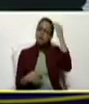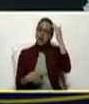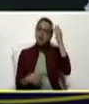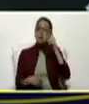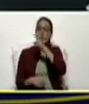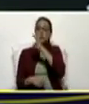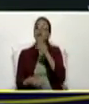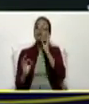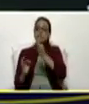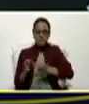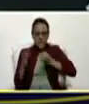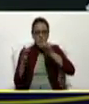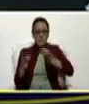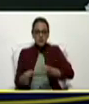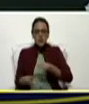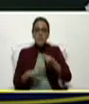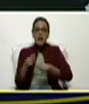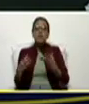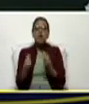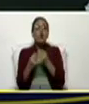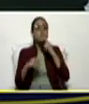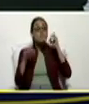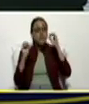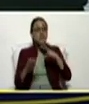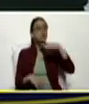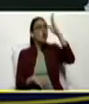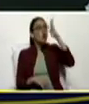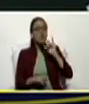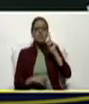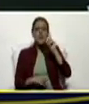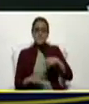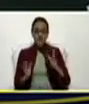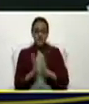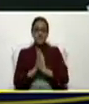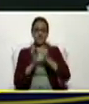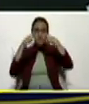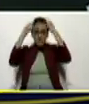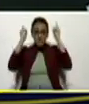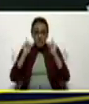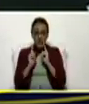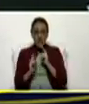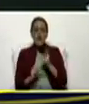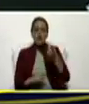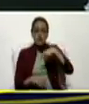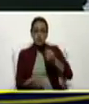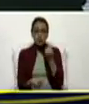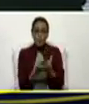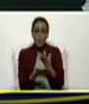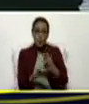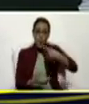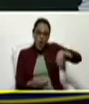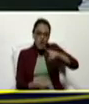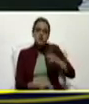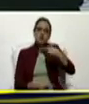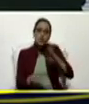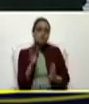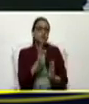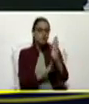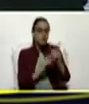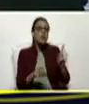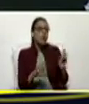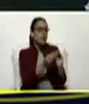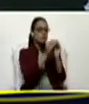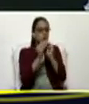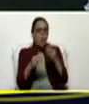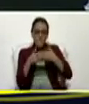en con el favor de Dios y la virgencita del Valle para nosotros los que somos orientales ya la vamos a superar en